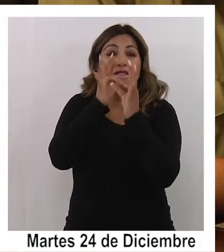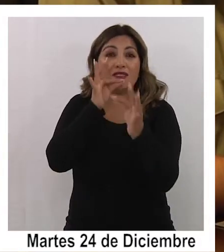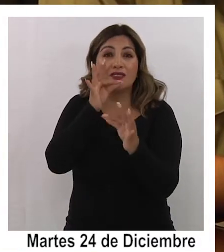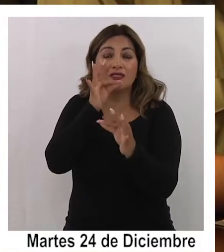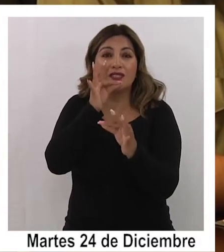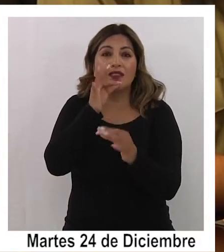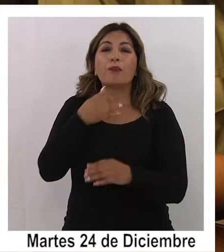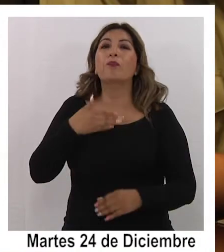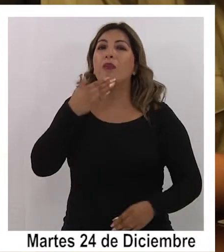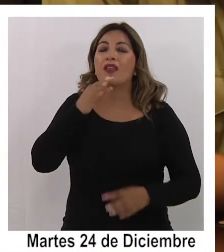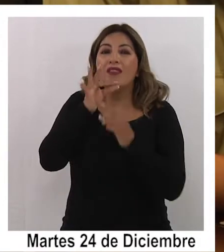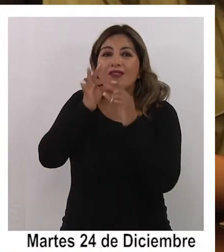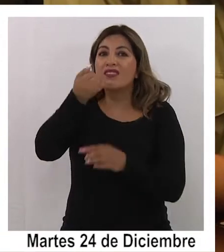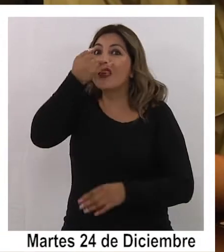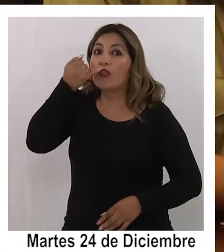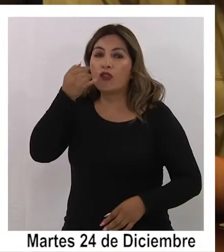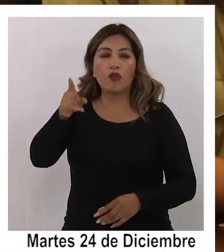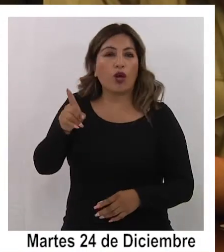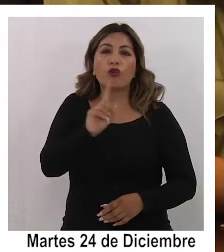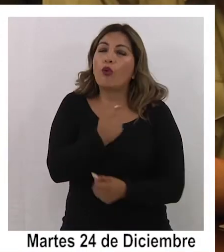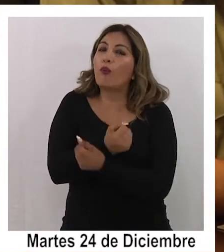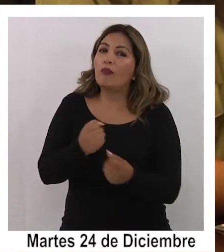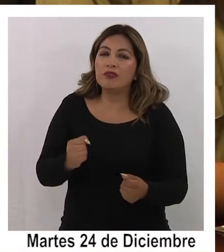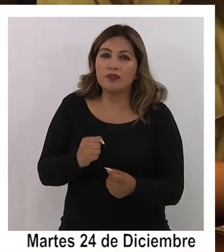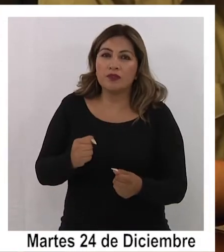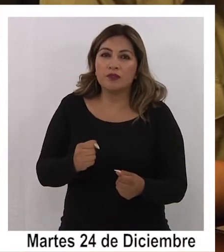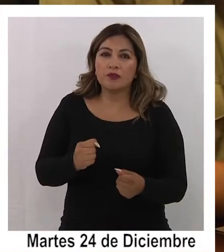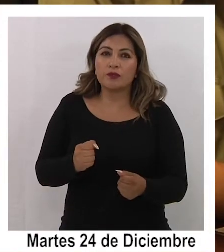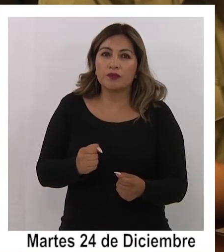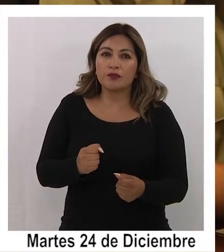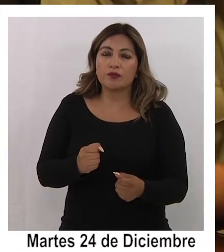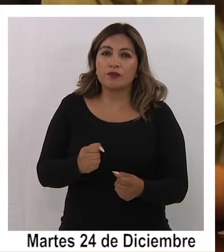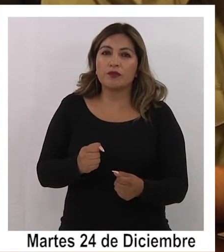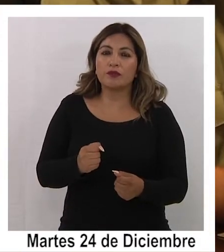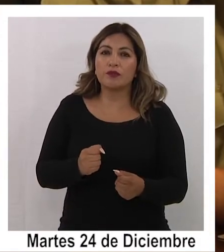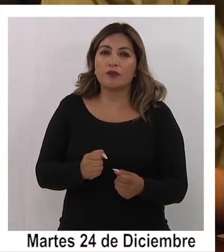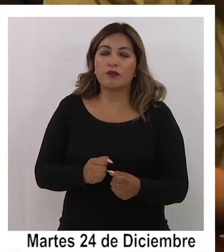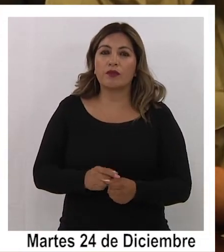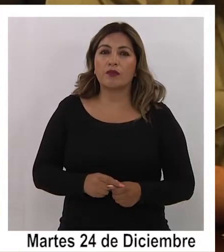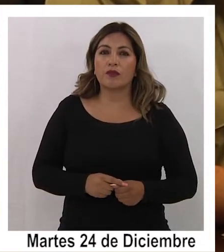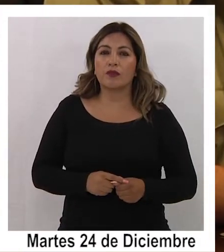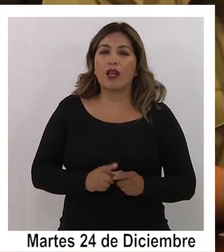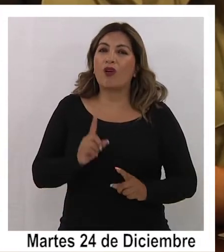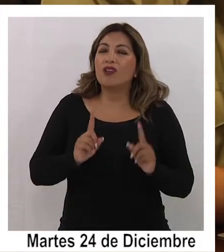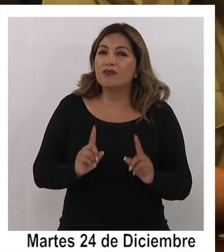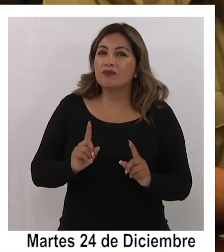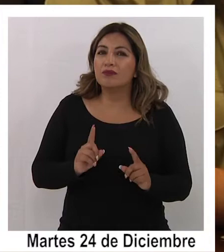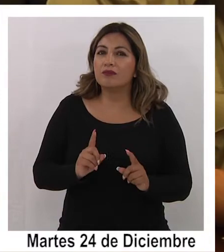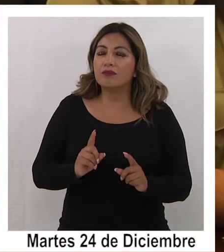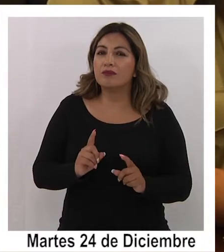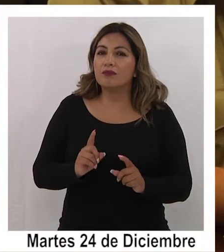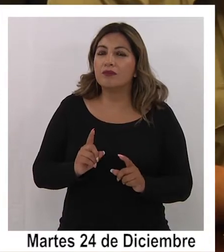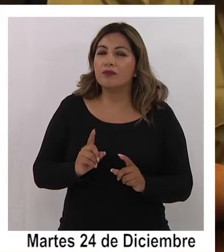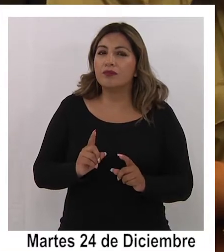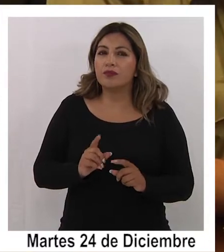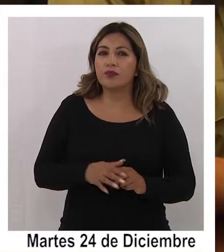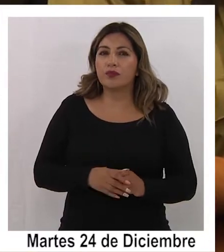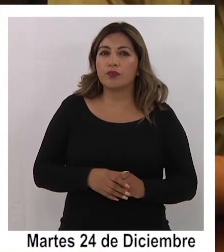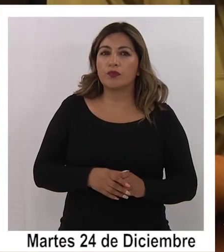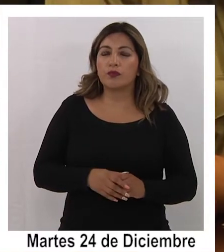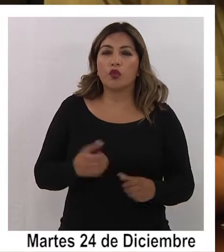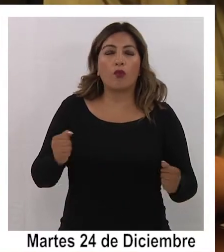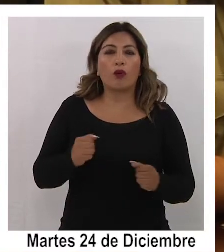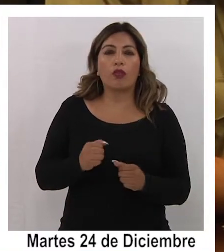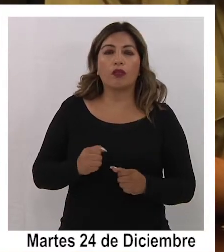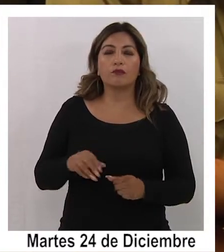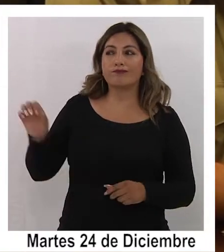alcotés y con narcotés y por lo tanto menos pueden conducir con algún elemento, no es cierto, que